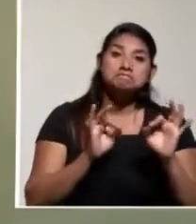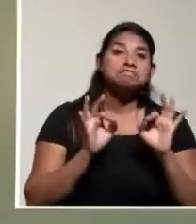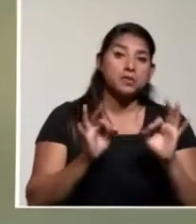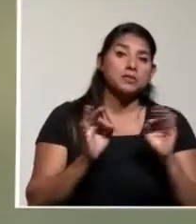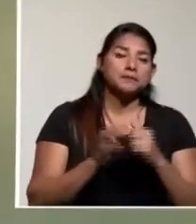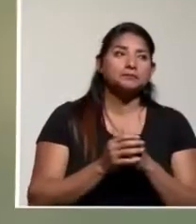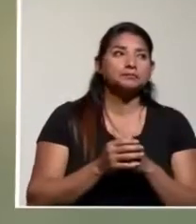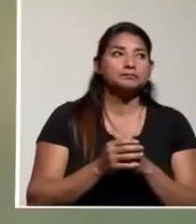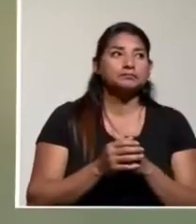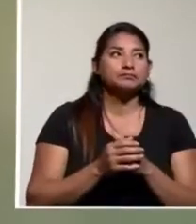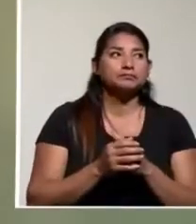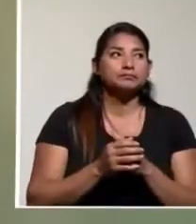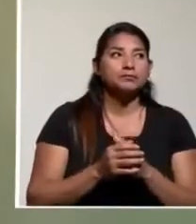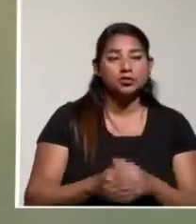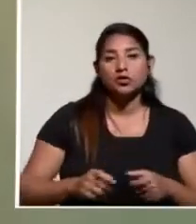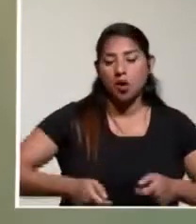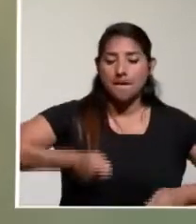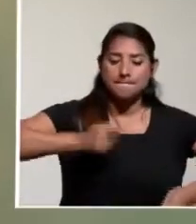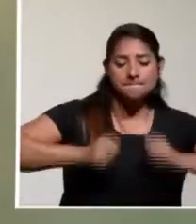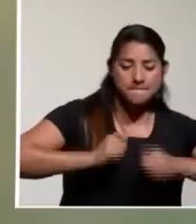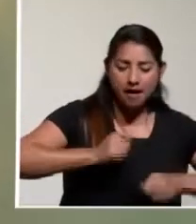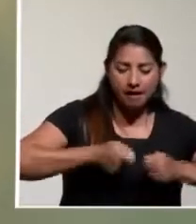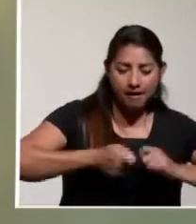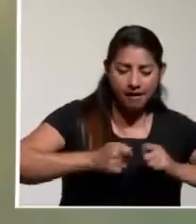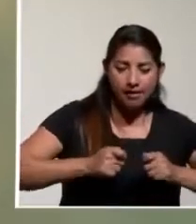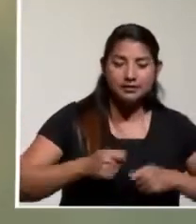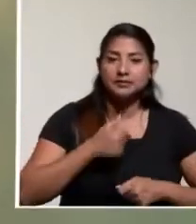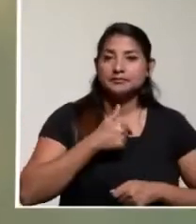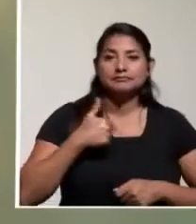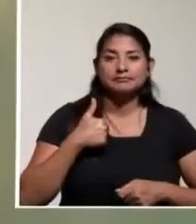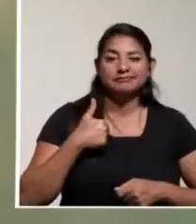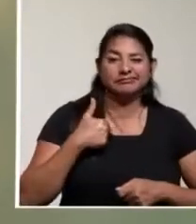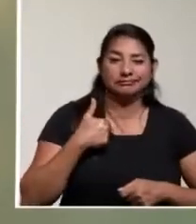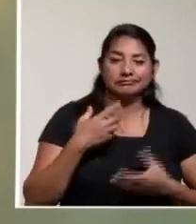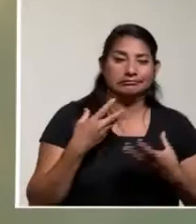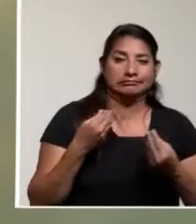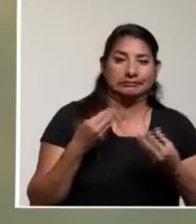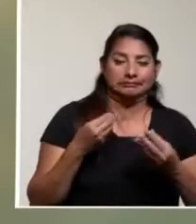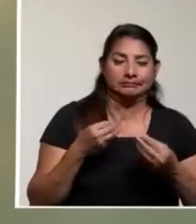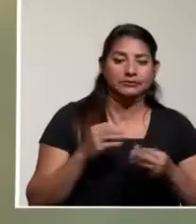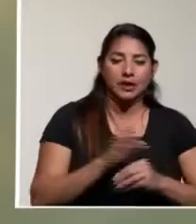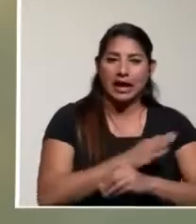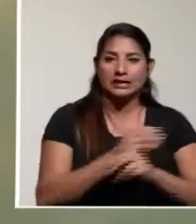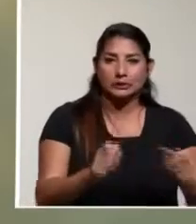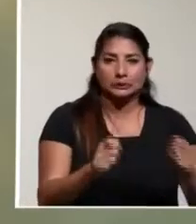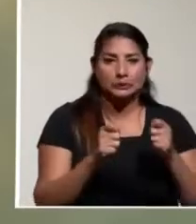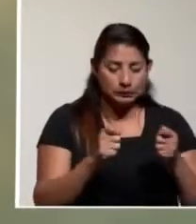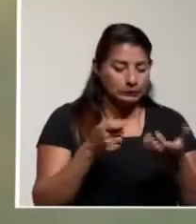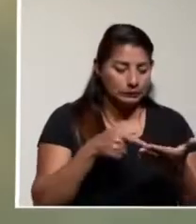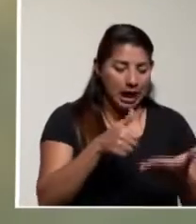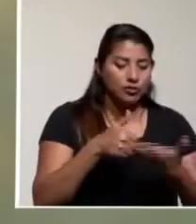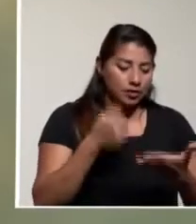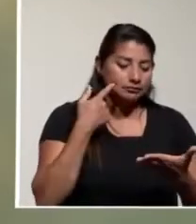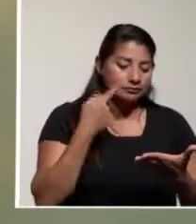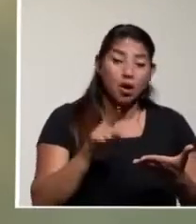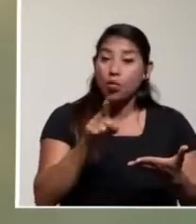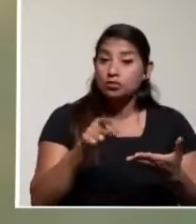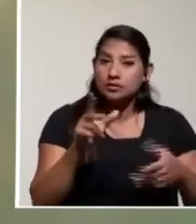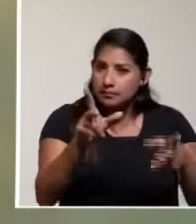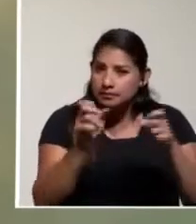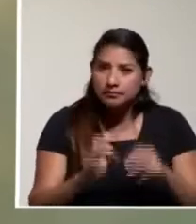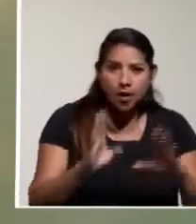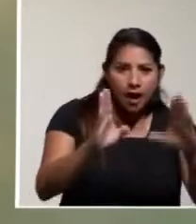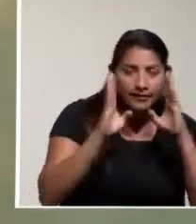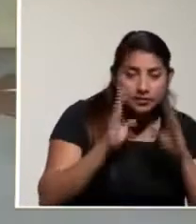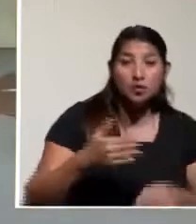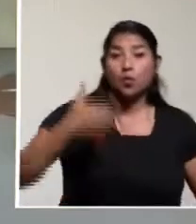Ok, traje una batería, que es que no, me da miedo como que no se me olvide la canción un poquillo, ¿verdad? Pero a ustedes no se les puede olvidar cuál lado